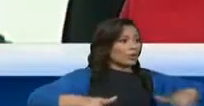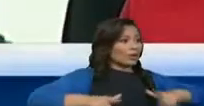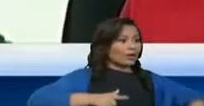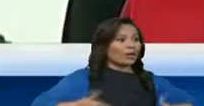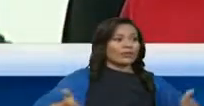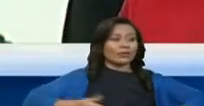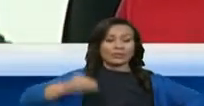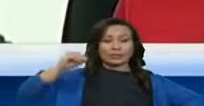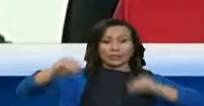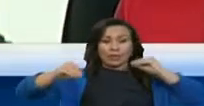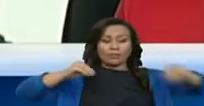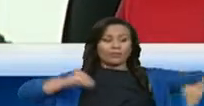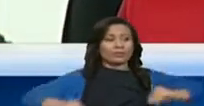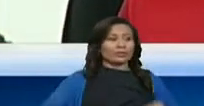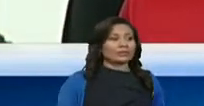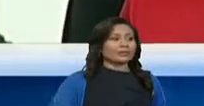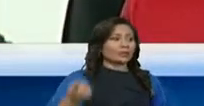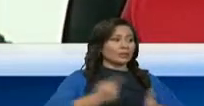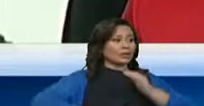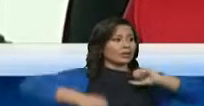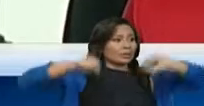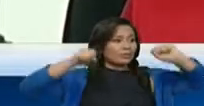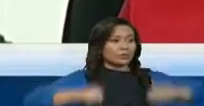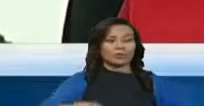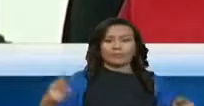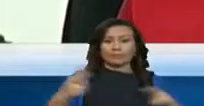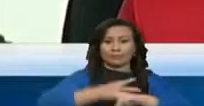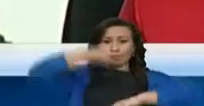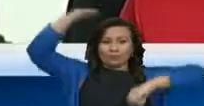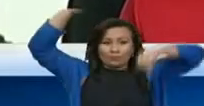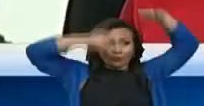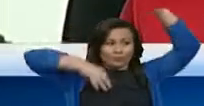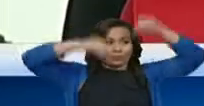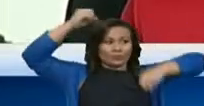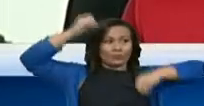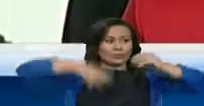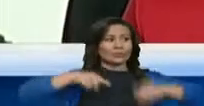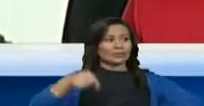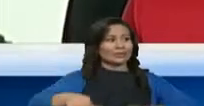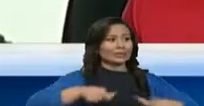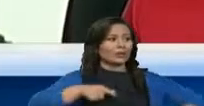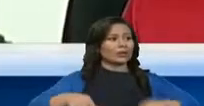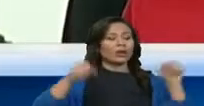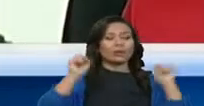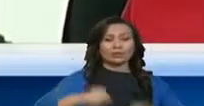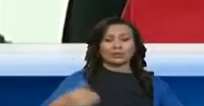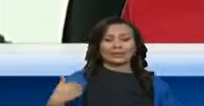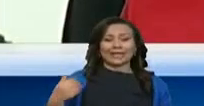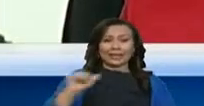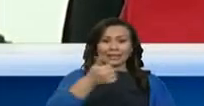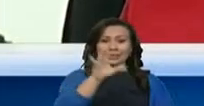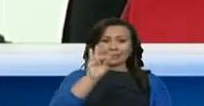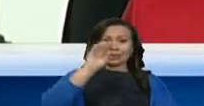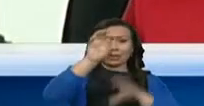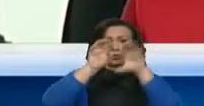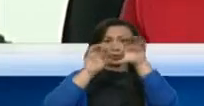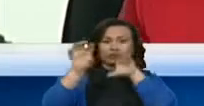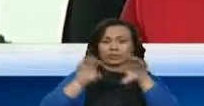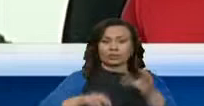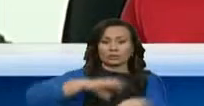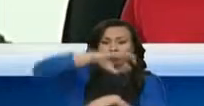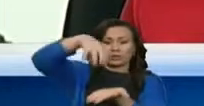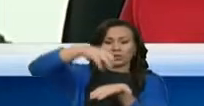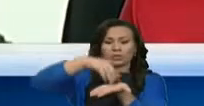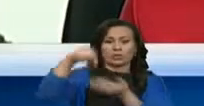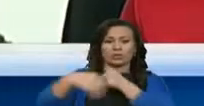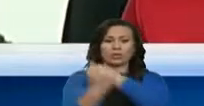que puede estar impactada por un fenómeno El Niño. Esta zona incluye 17 provincias del país,